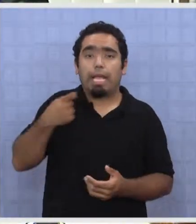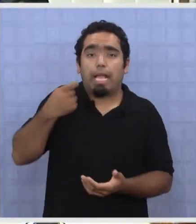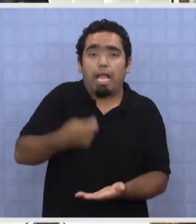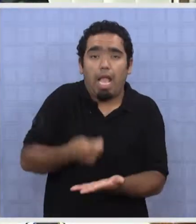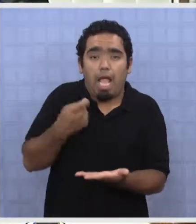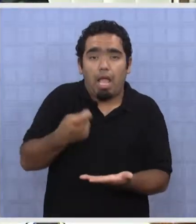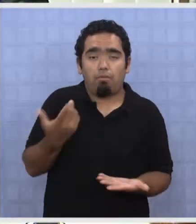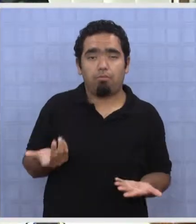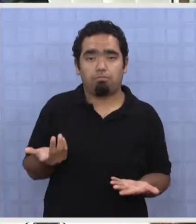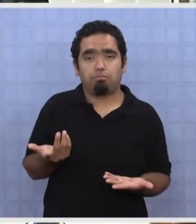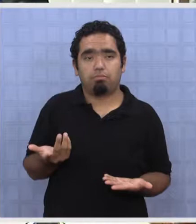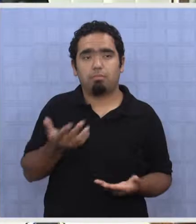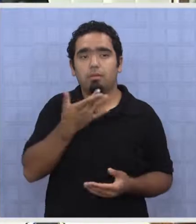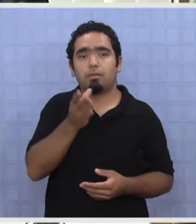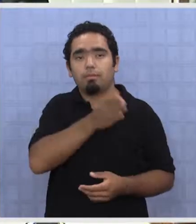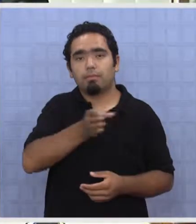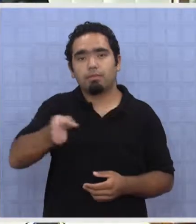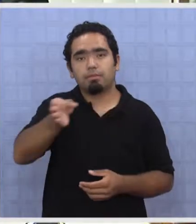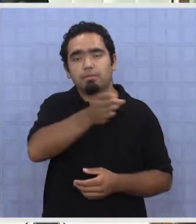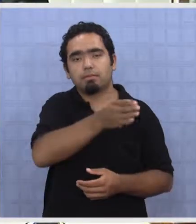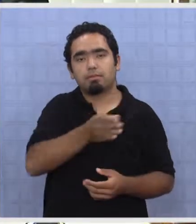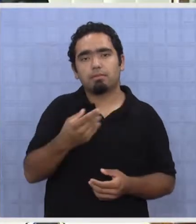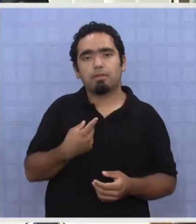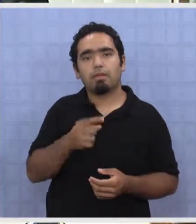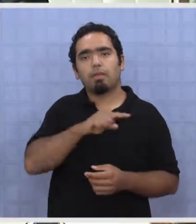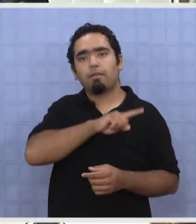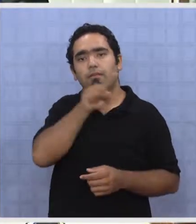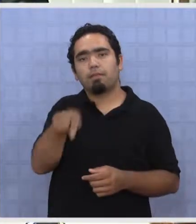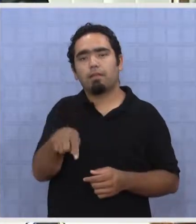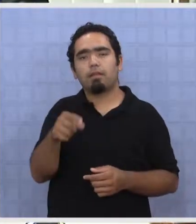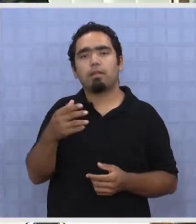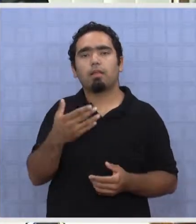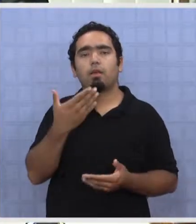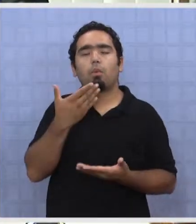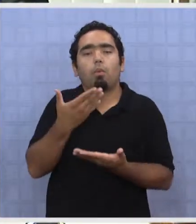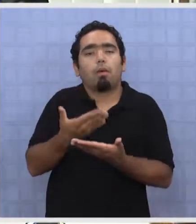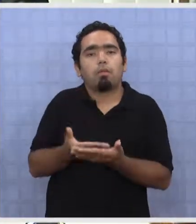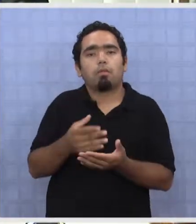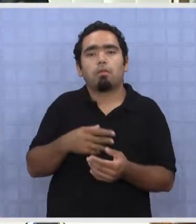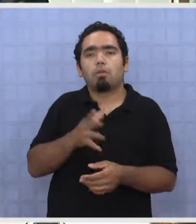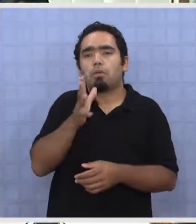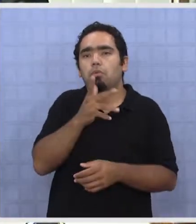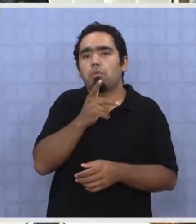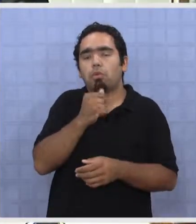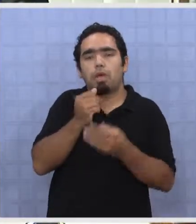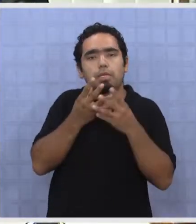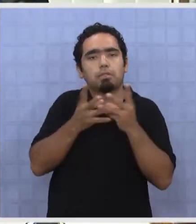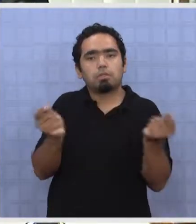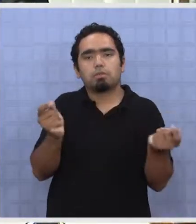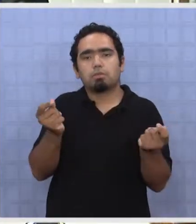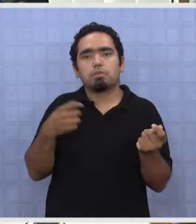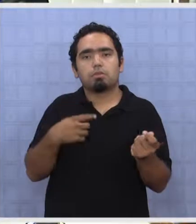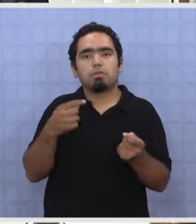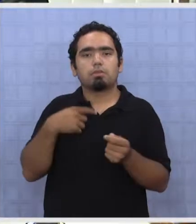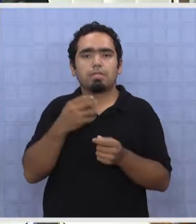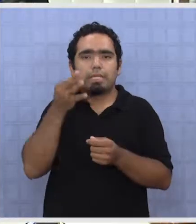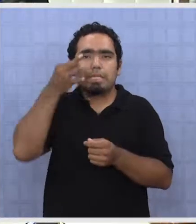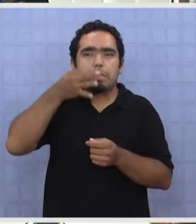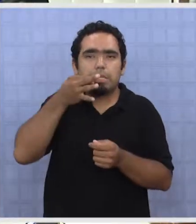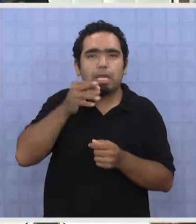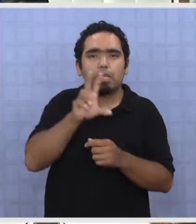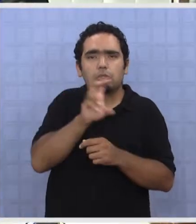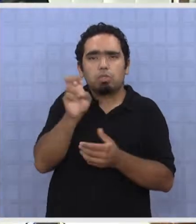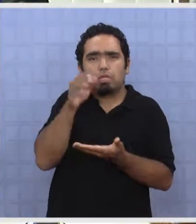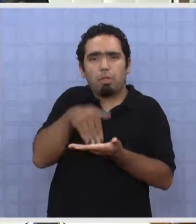la gente, ¿me entendió? O sea, ya viene cuando ya no hay solución, viene cuando ya la solución es un implante que vale 800 mil pesos,